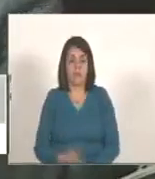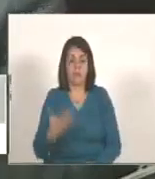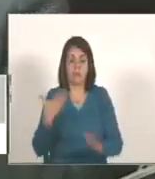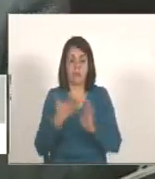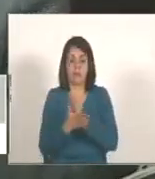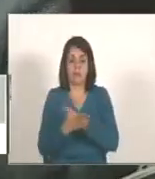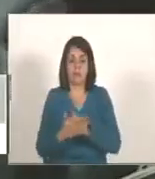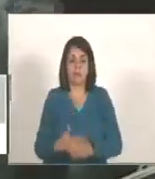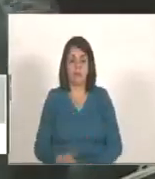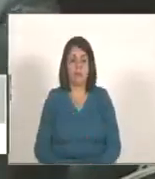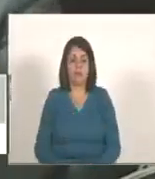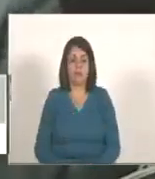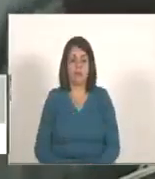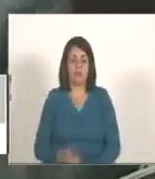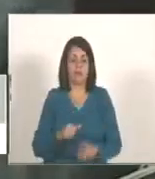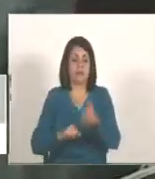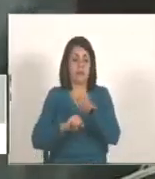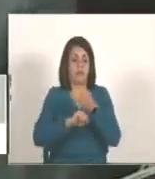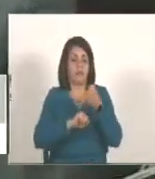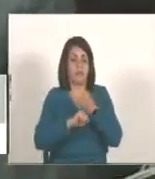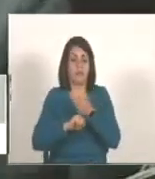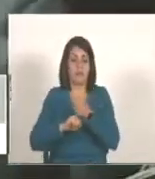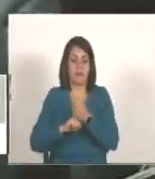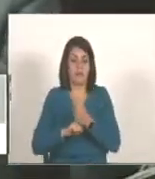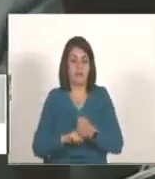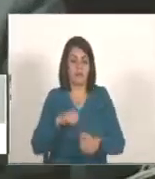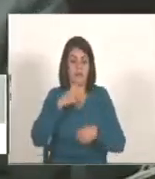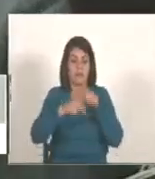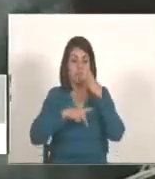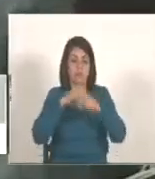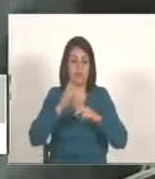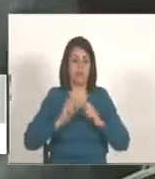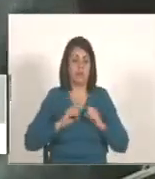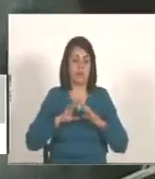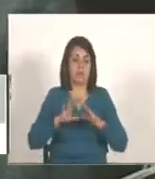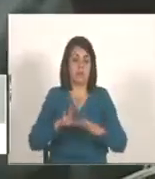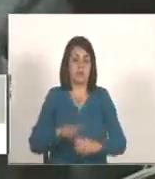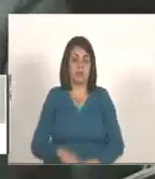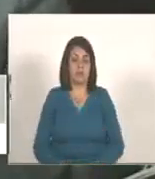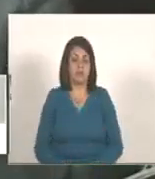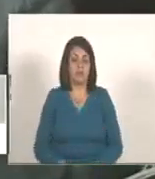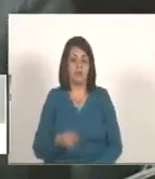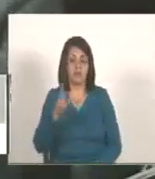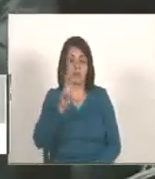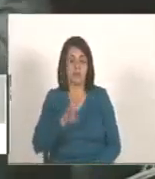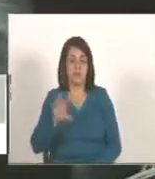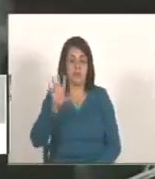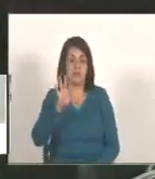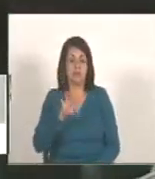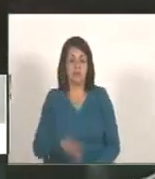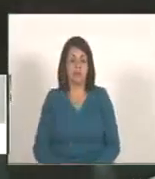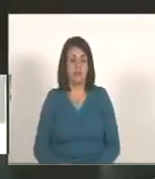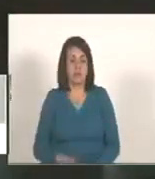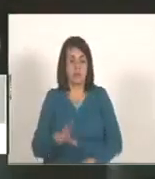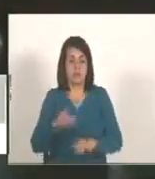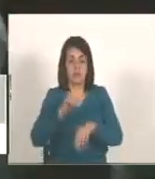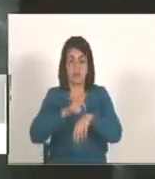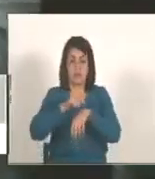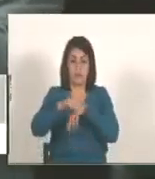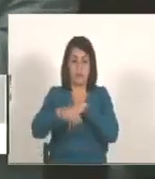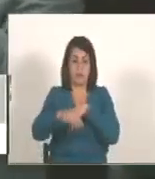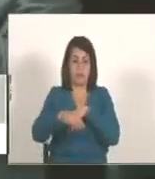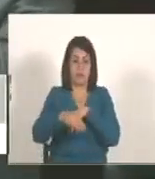decir, de respaldo a la política exterior del Estado venezolano en